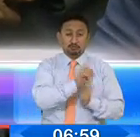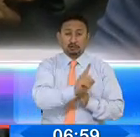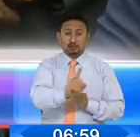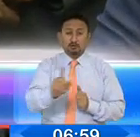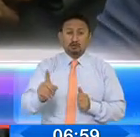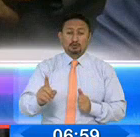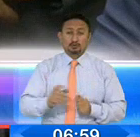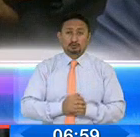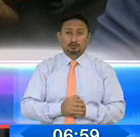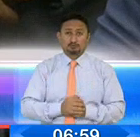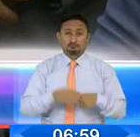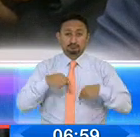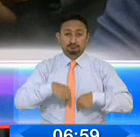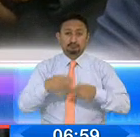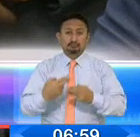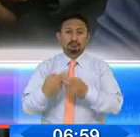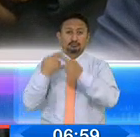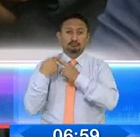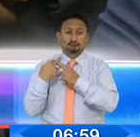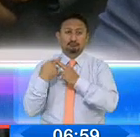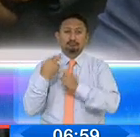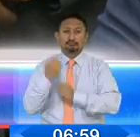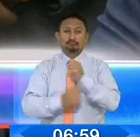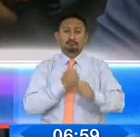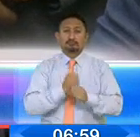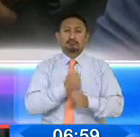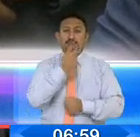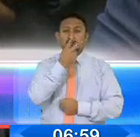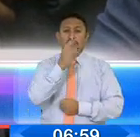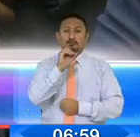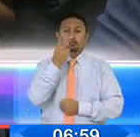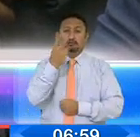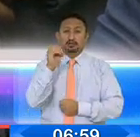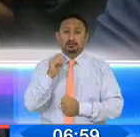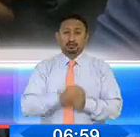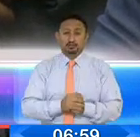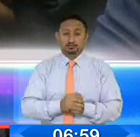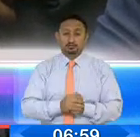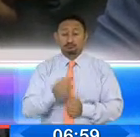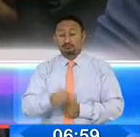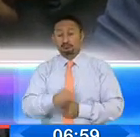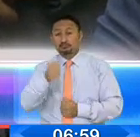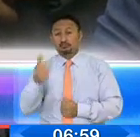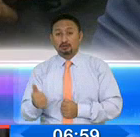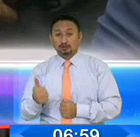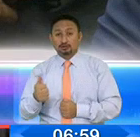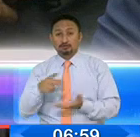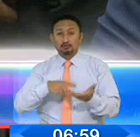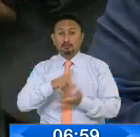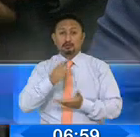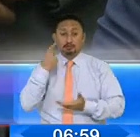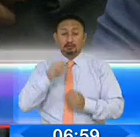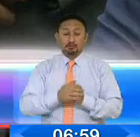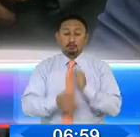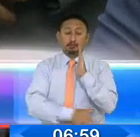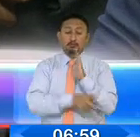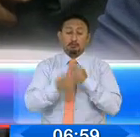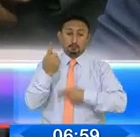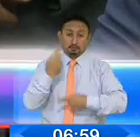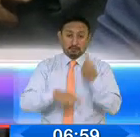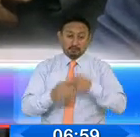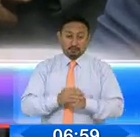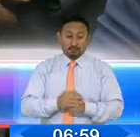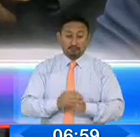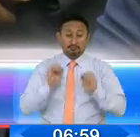municipales correspondientes al ejercicio fiscal 2020 y demás asignaciones correspondientes a la venta del petróleo, venta